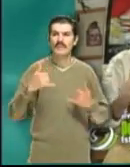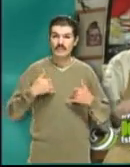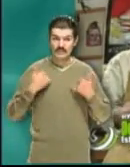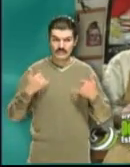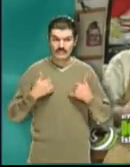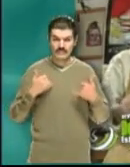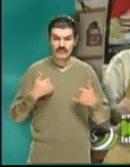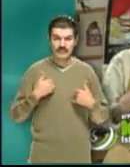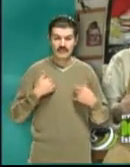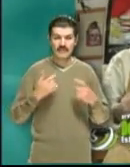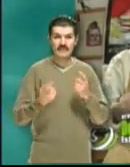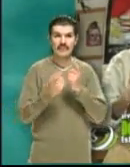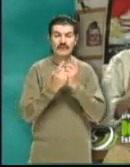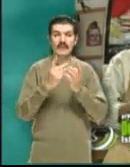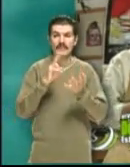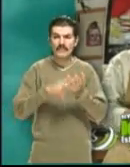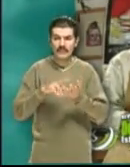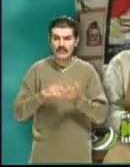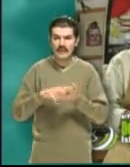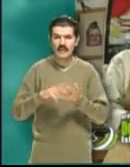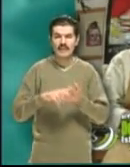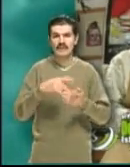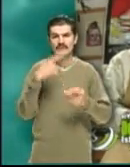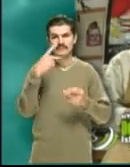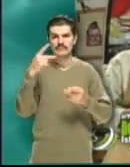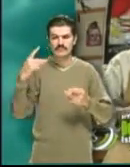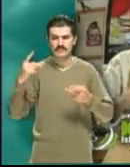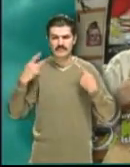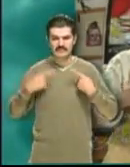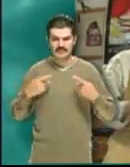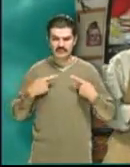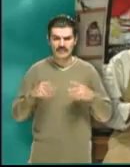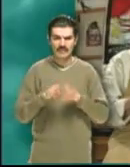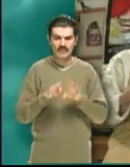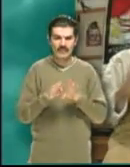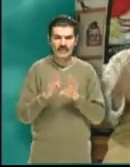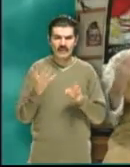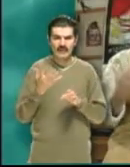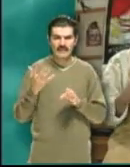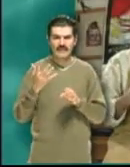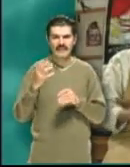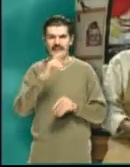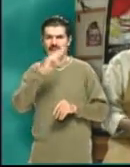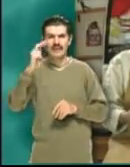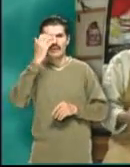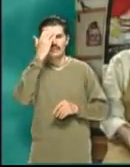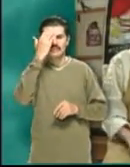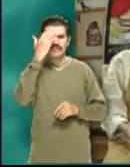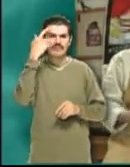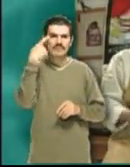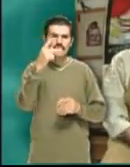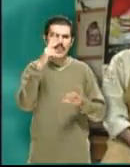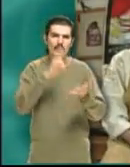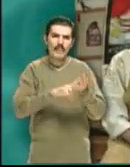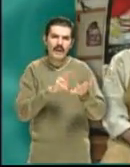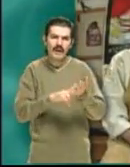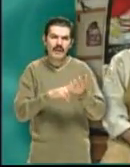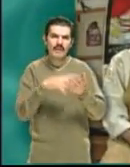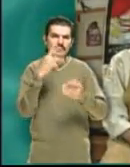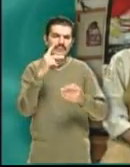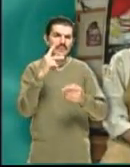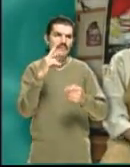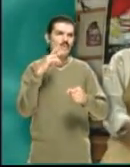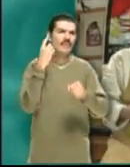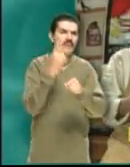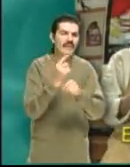que los muchachos encontrasen, revalorizasen su persona a partir de reconocer sus capacidades y sus